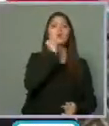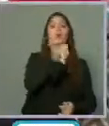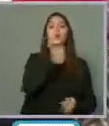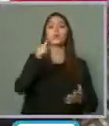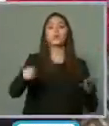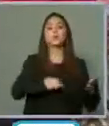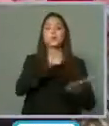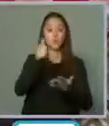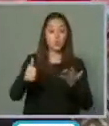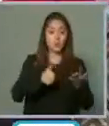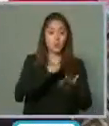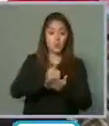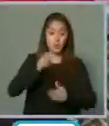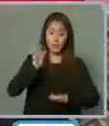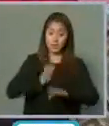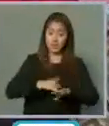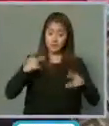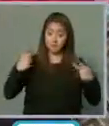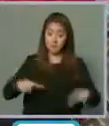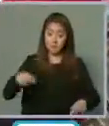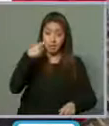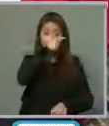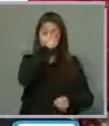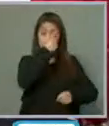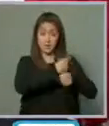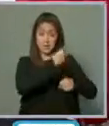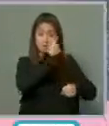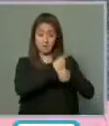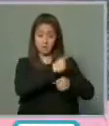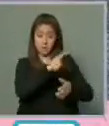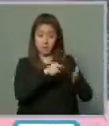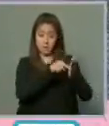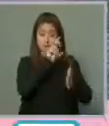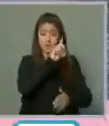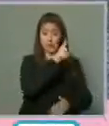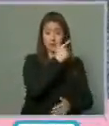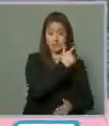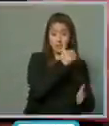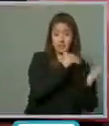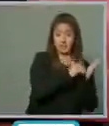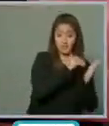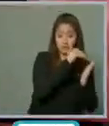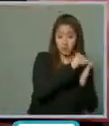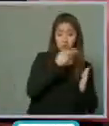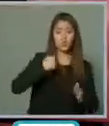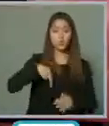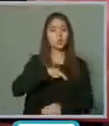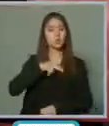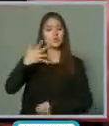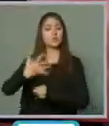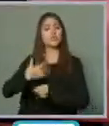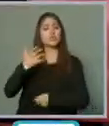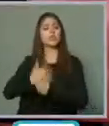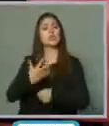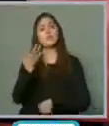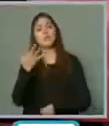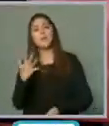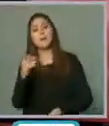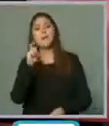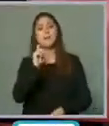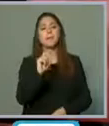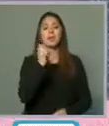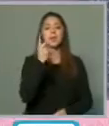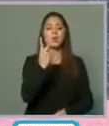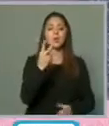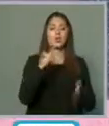pobladas. Si bien Tokio es el primer lugar con 37 millones, nosotros estamos en quinto lugar con un nada despreciable casi 22